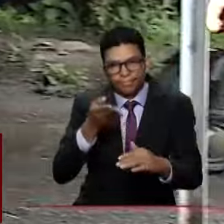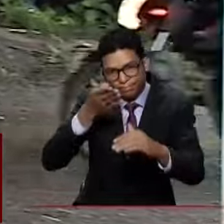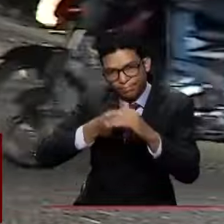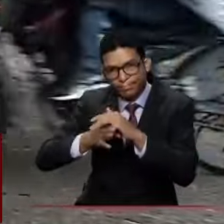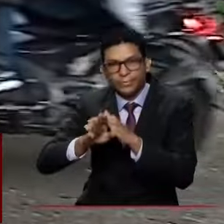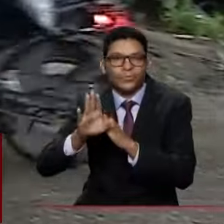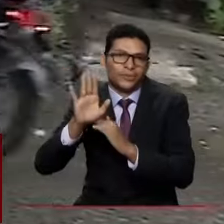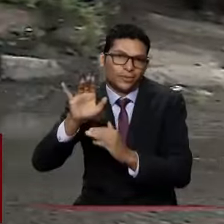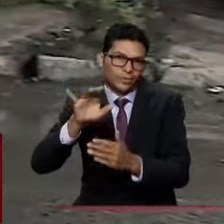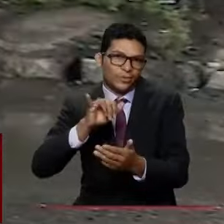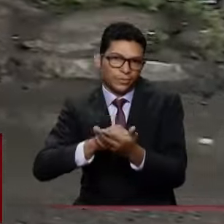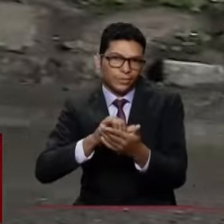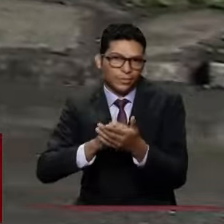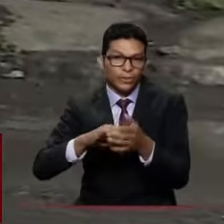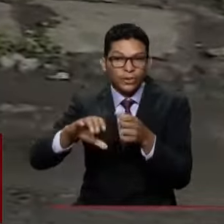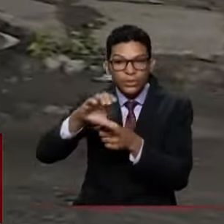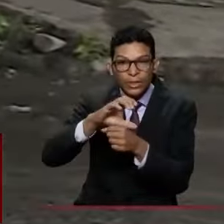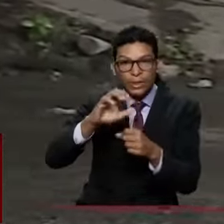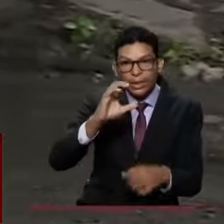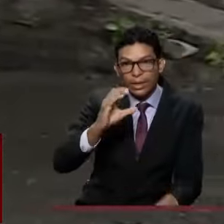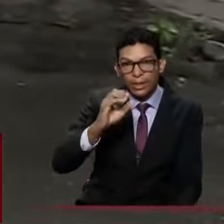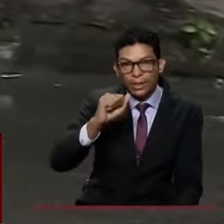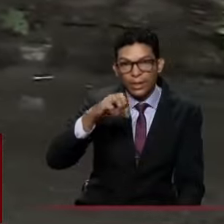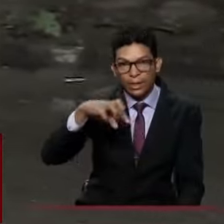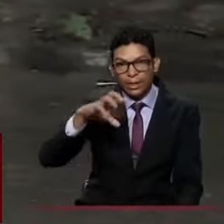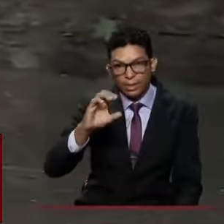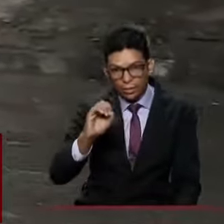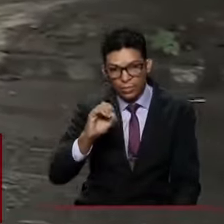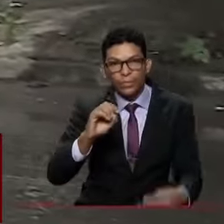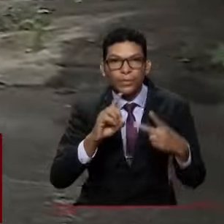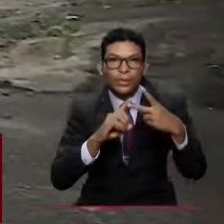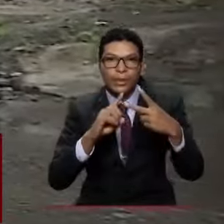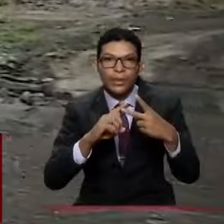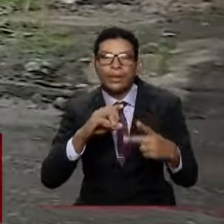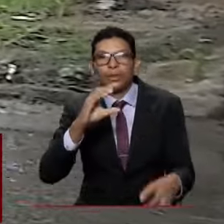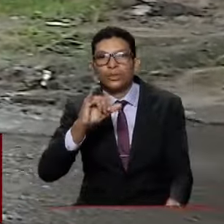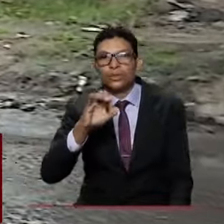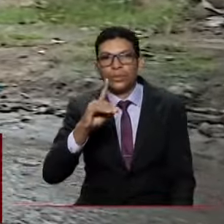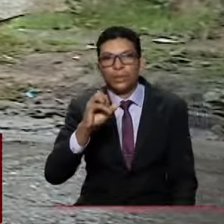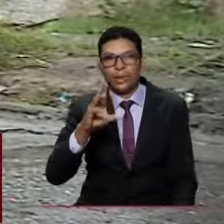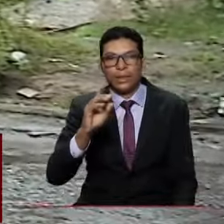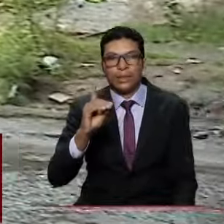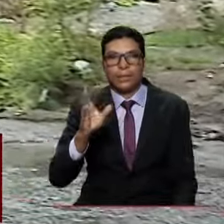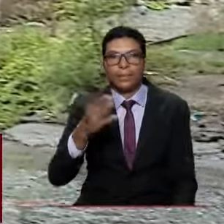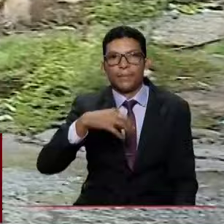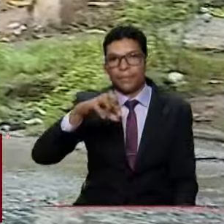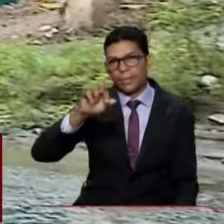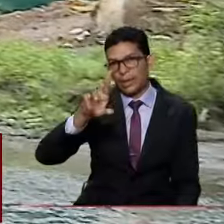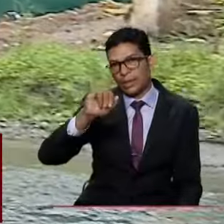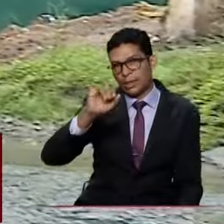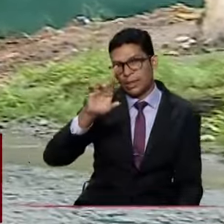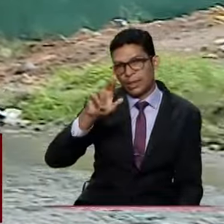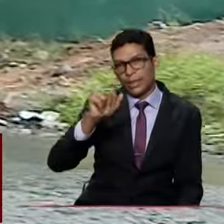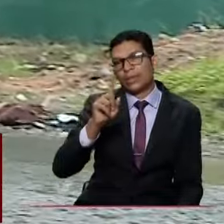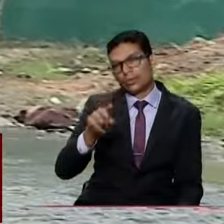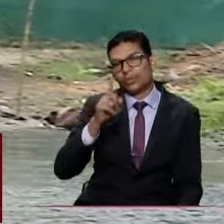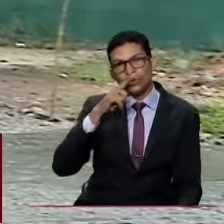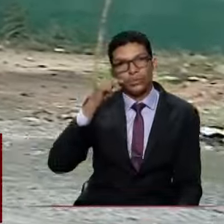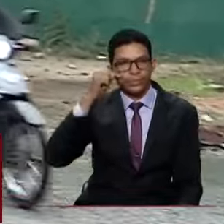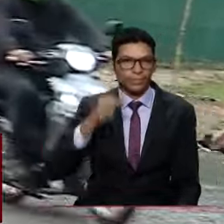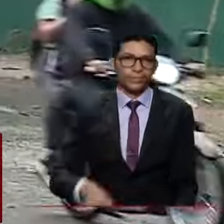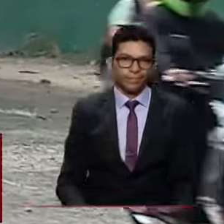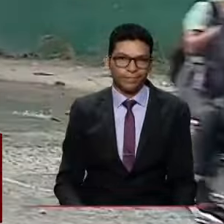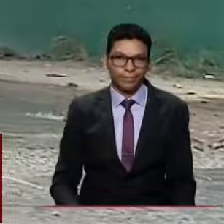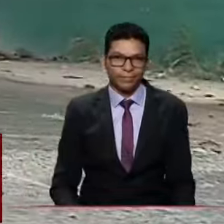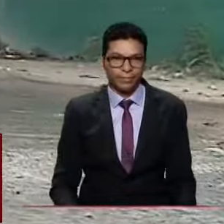las urbanizaciones Ciudad del Campo y Ciudad Pereira, ubicadas aquí en el municipio de Candelaria. Y yo me